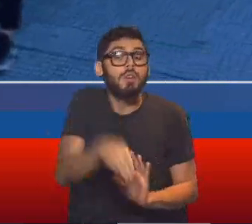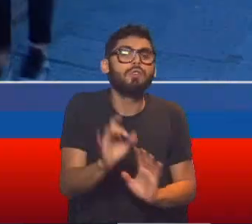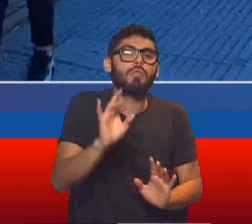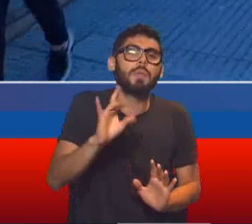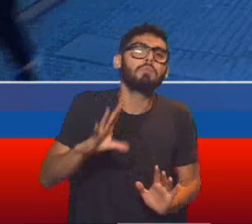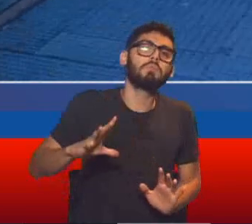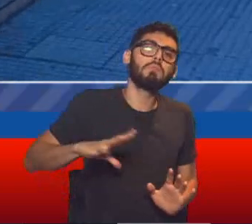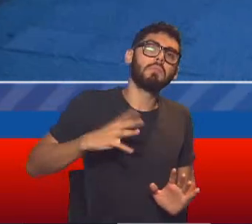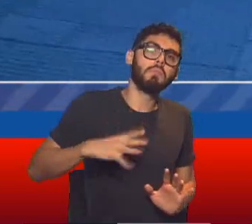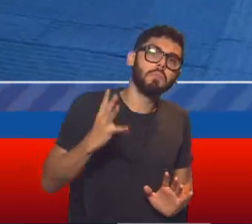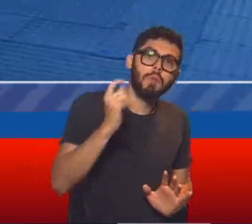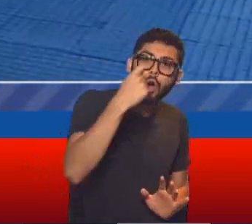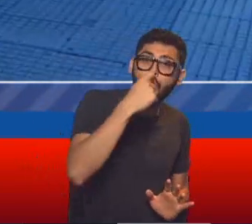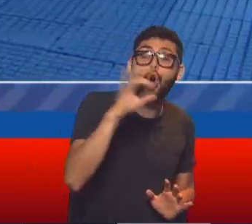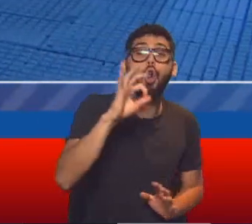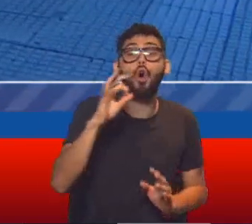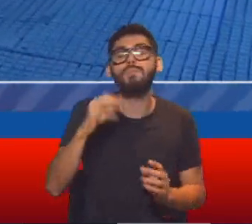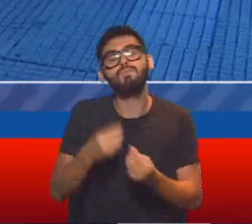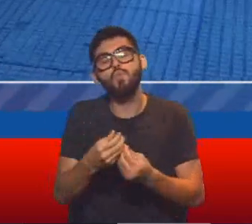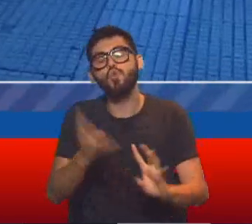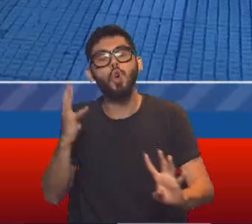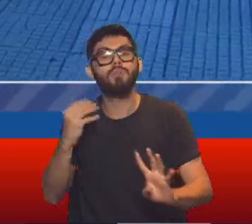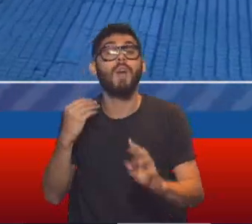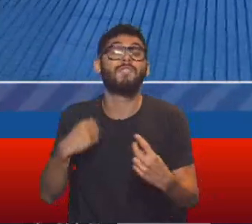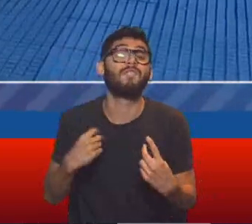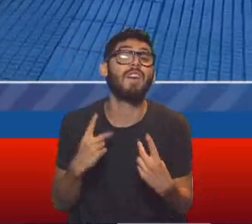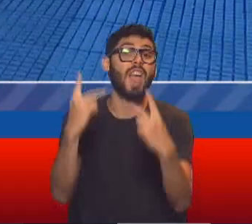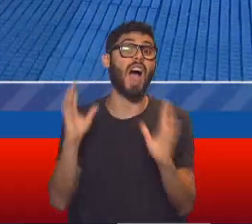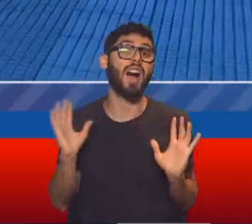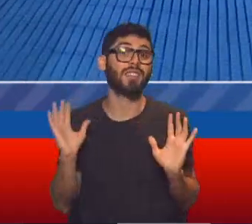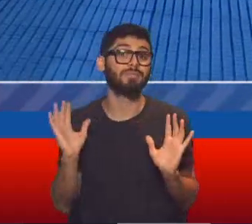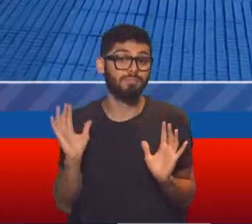la gran mayoría por viaje. Pero insisto, en el interior están